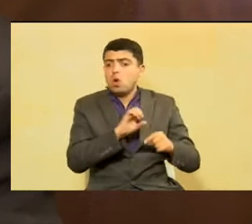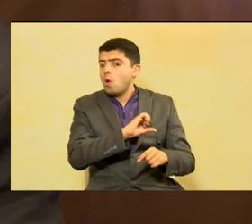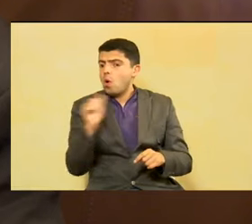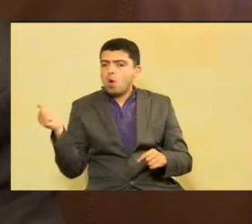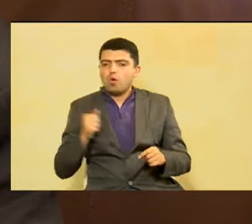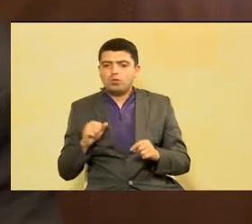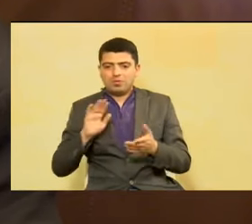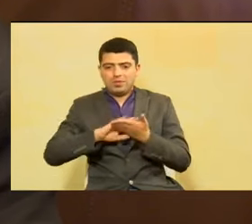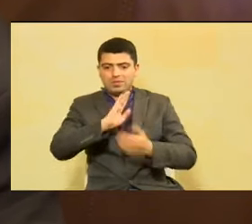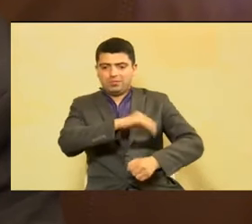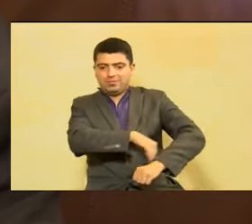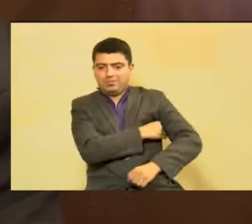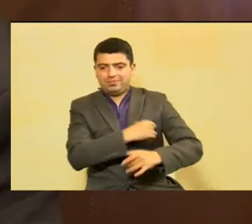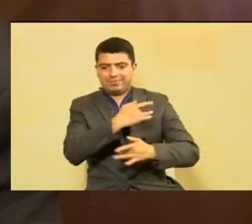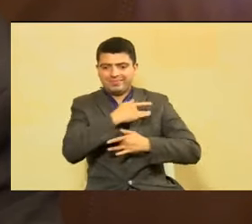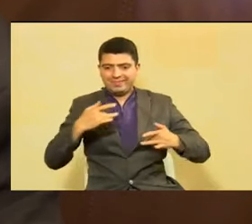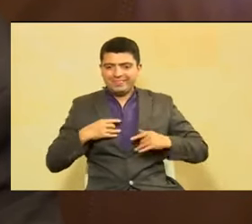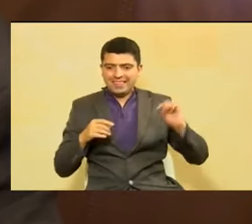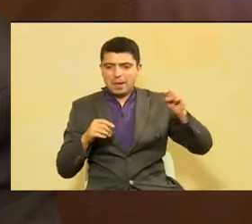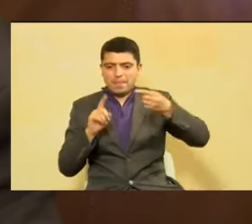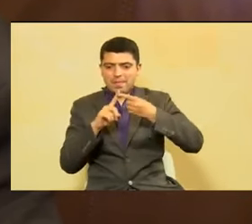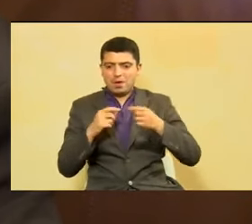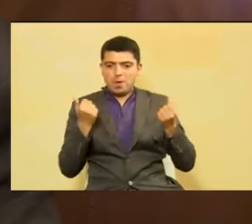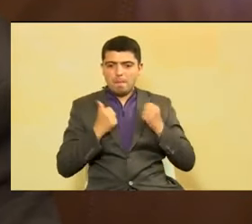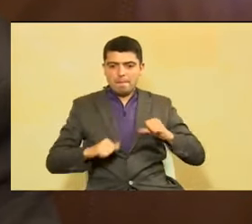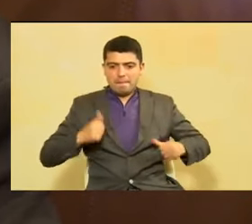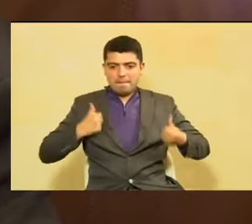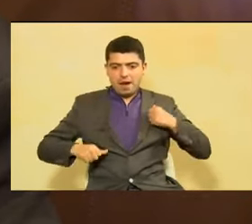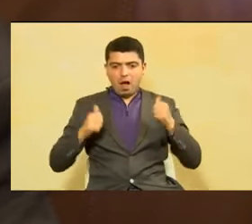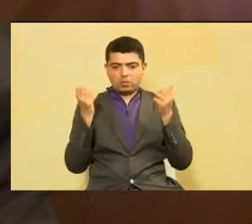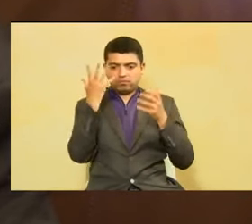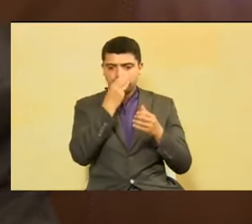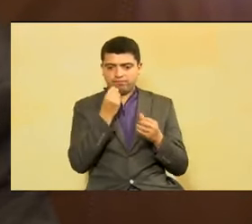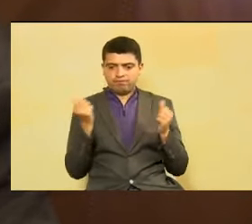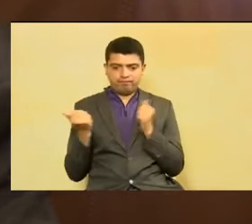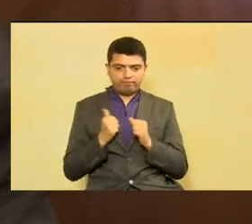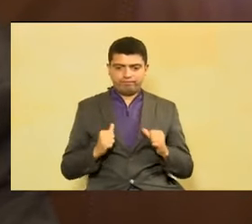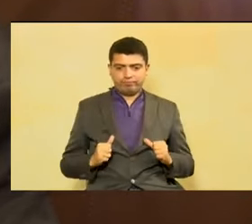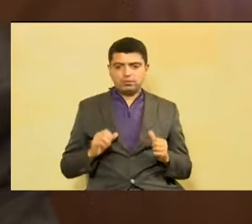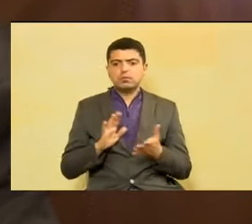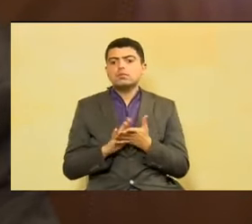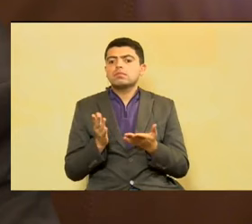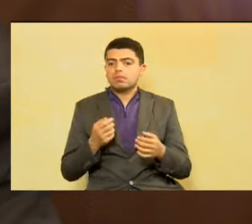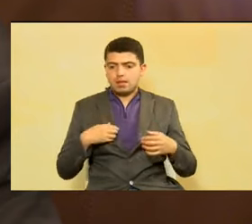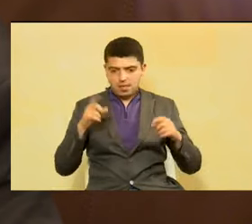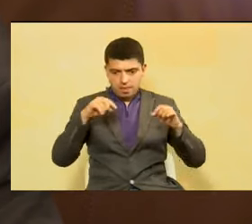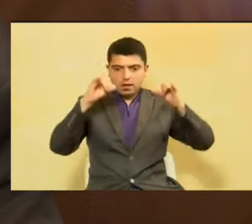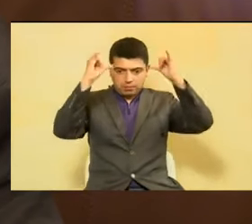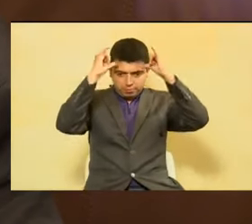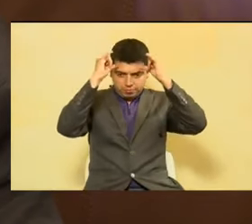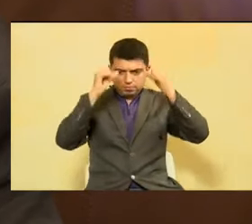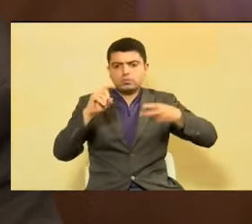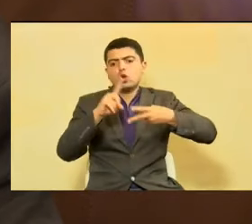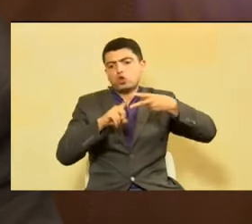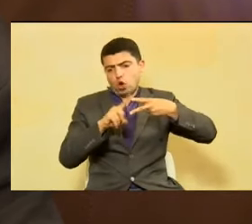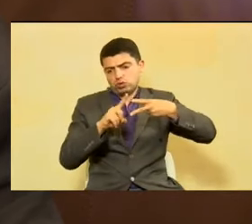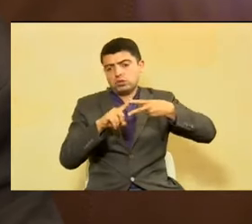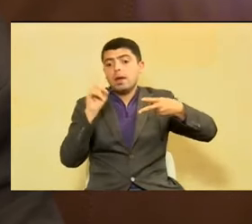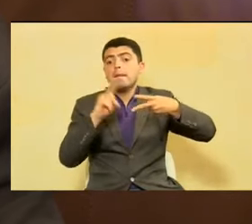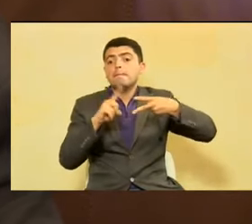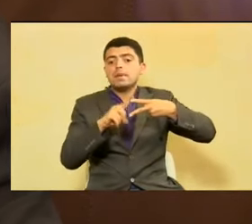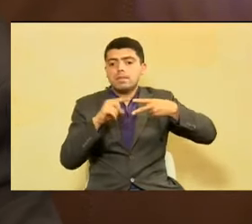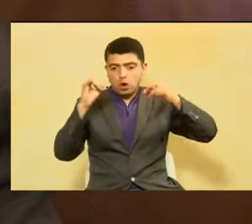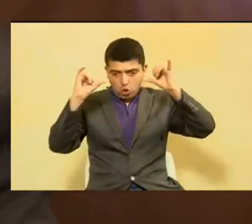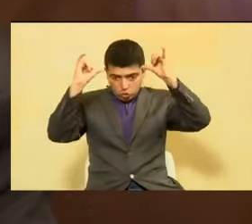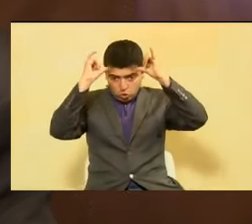salud que ya venía de primero el de las cirugías plásticas y que lo antitaurino el proyecto antitaurino sea el segundo en el orden